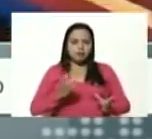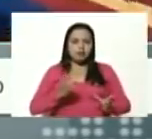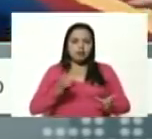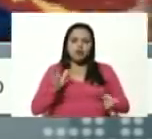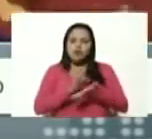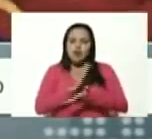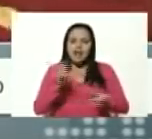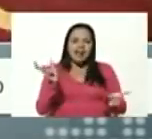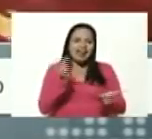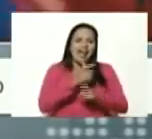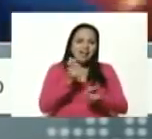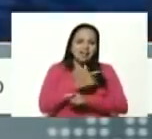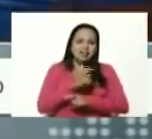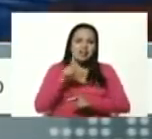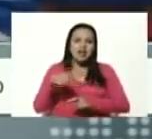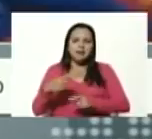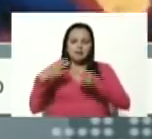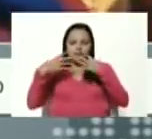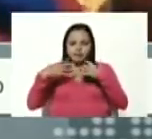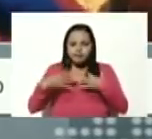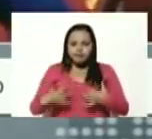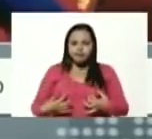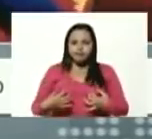de radioterapia,